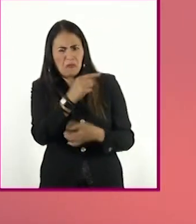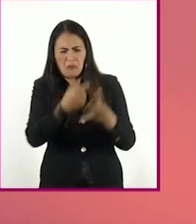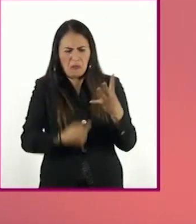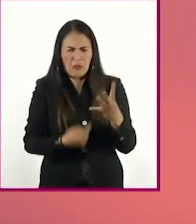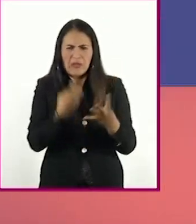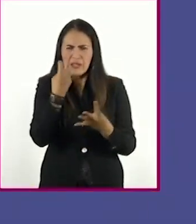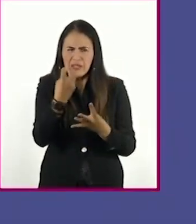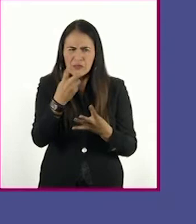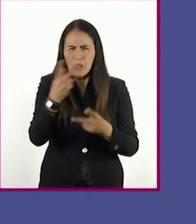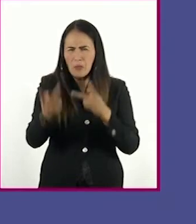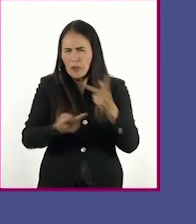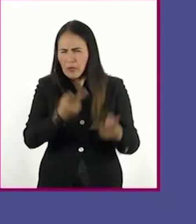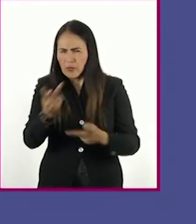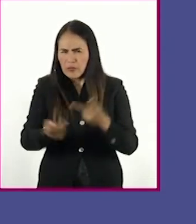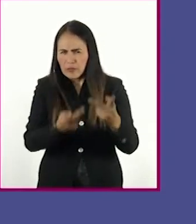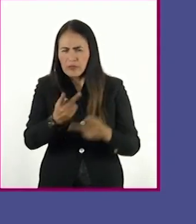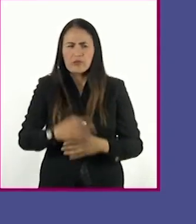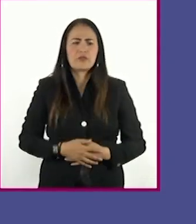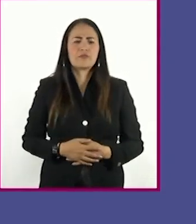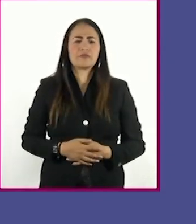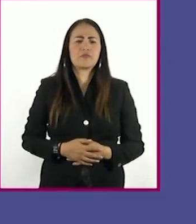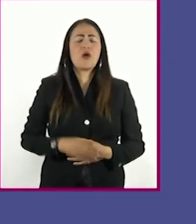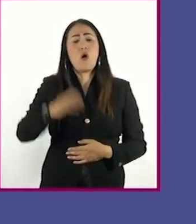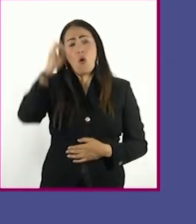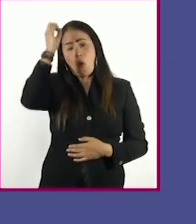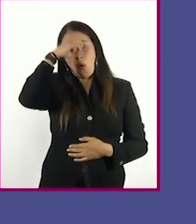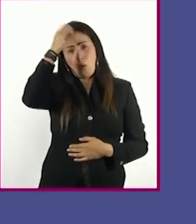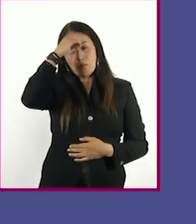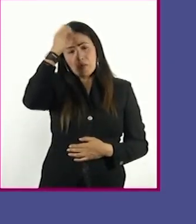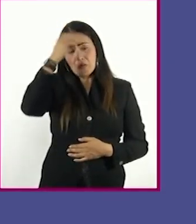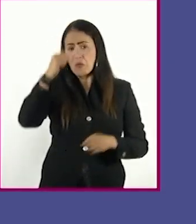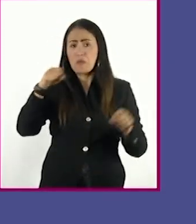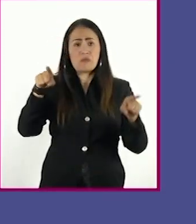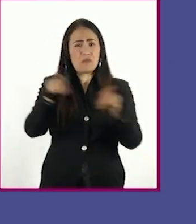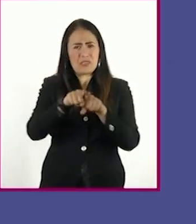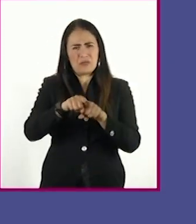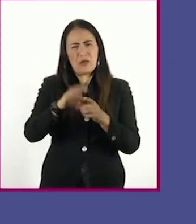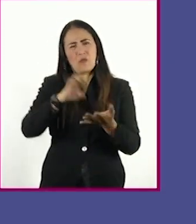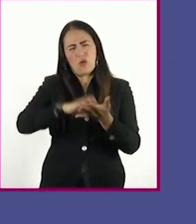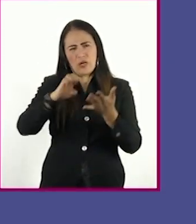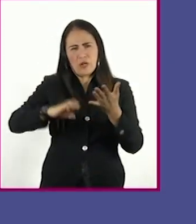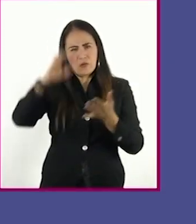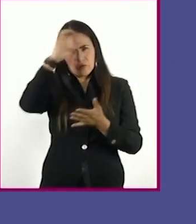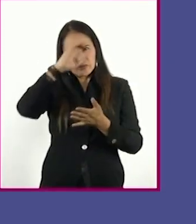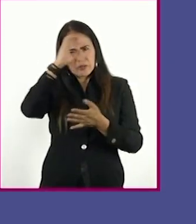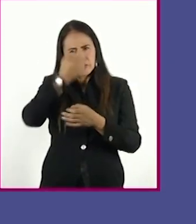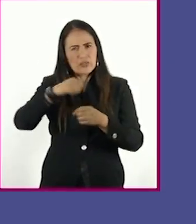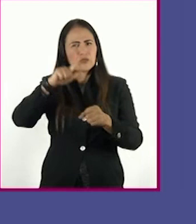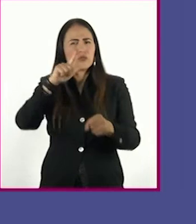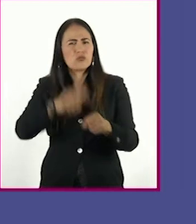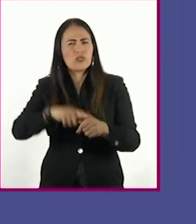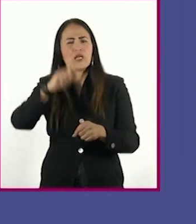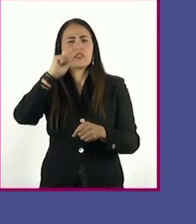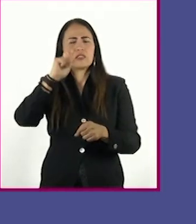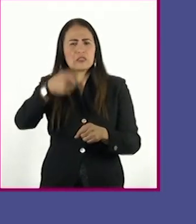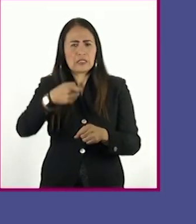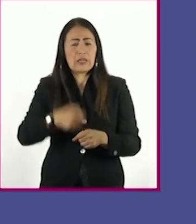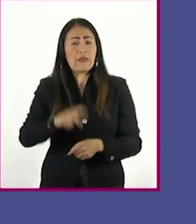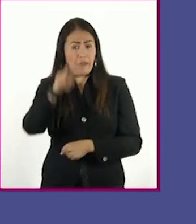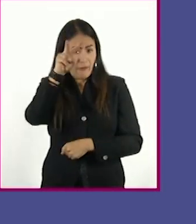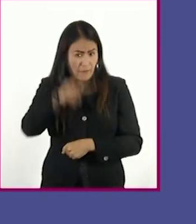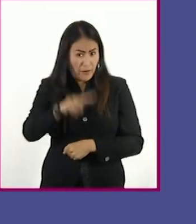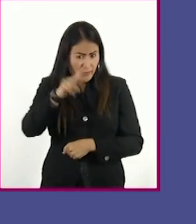escrito? Una opinión común y arraigada sobre las ciencias sociales consiste en afirmar que no son